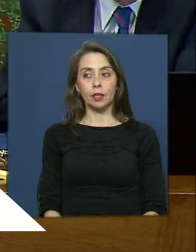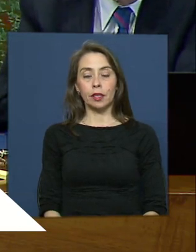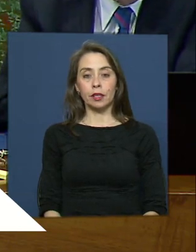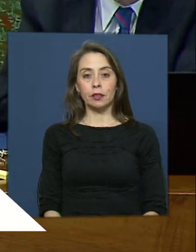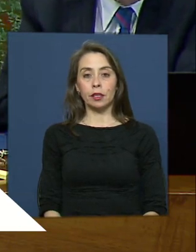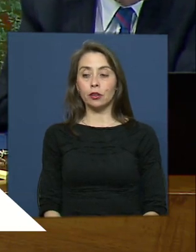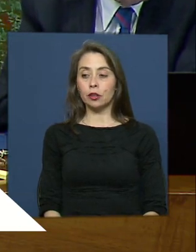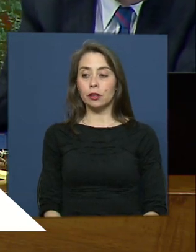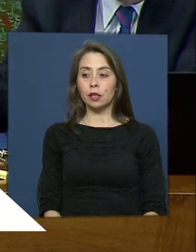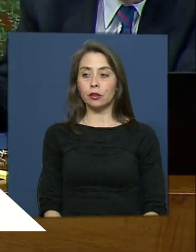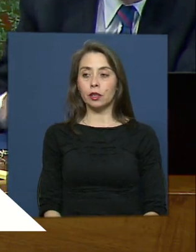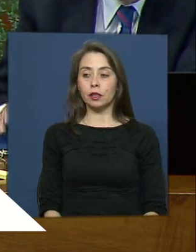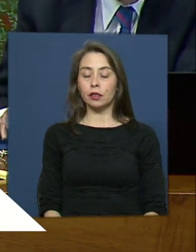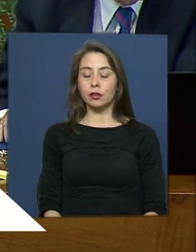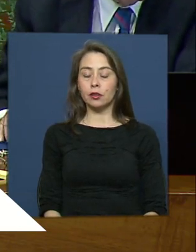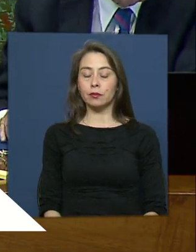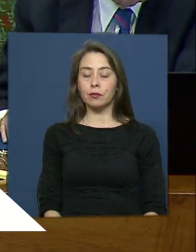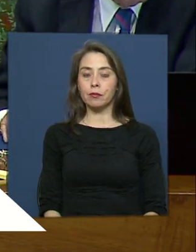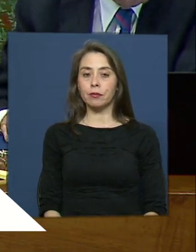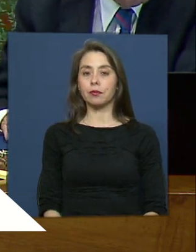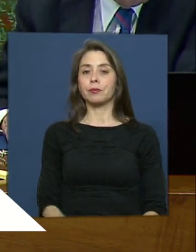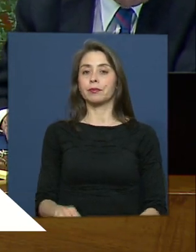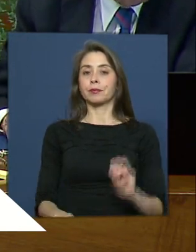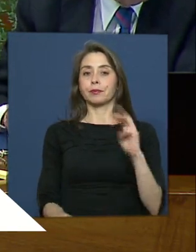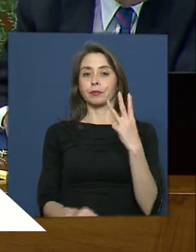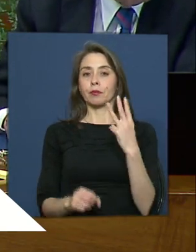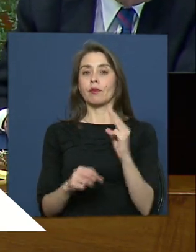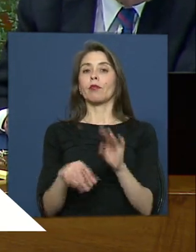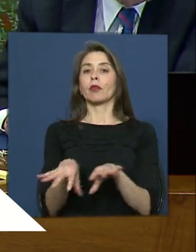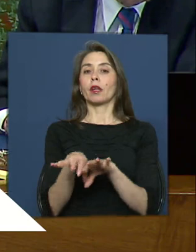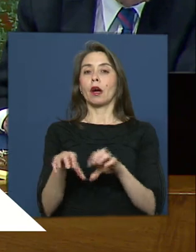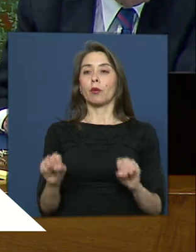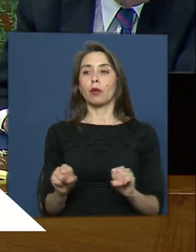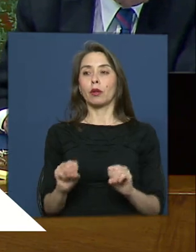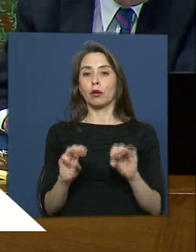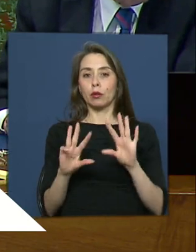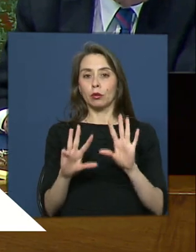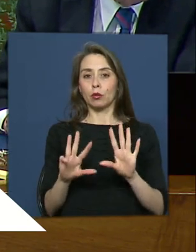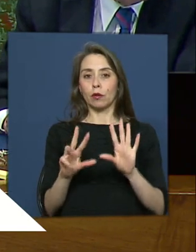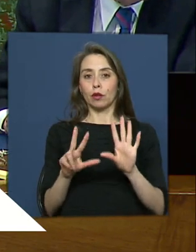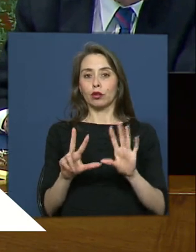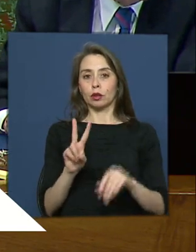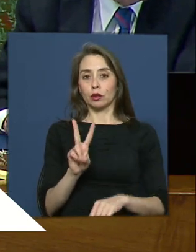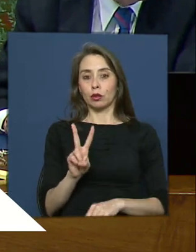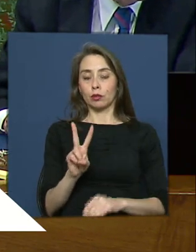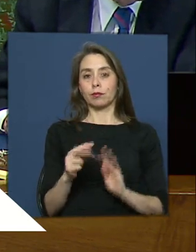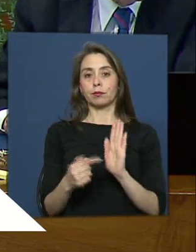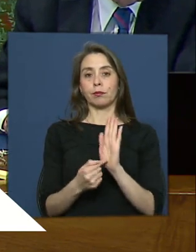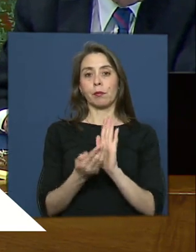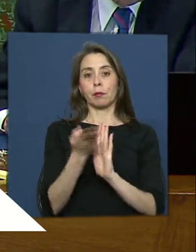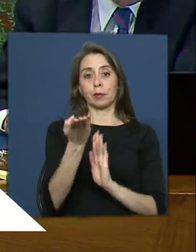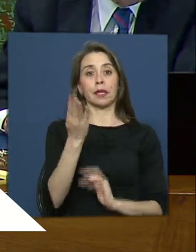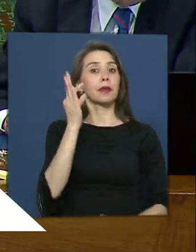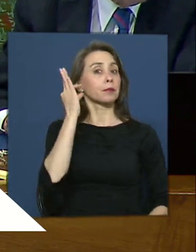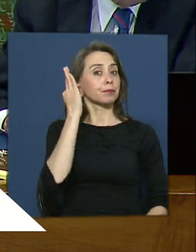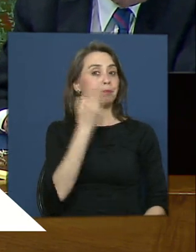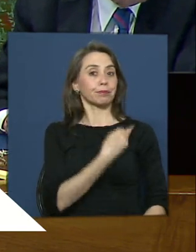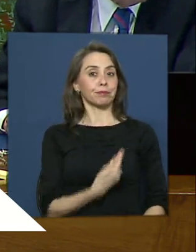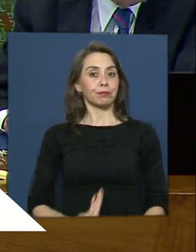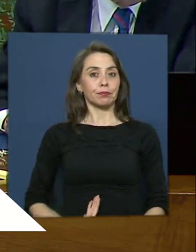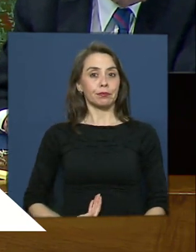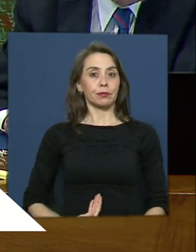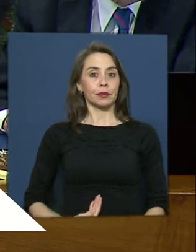En tercer lugar, corresponde tratar la resolución 982, en virtud de la cual se solicita a su excelencia Presidenta